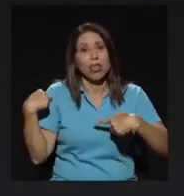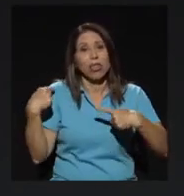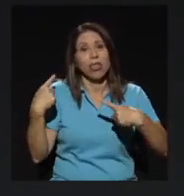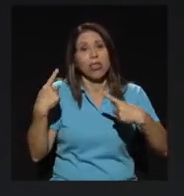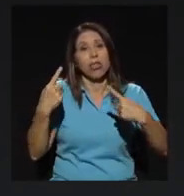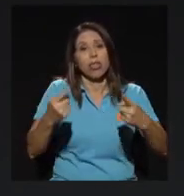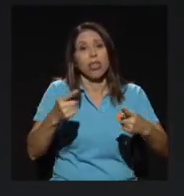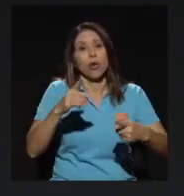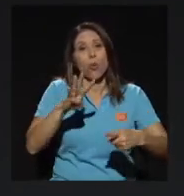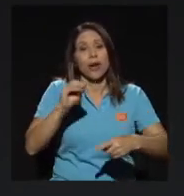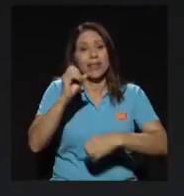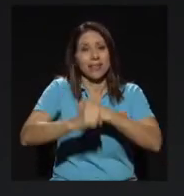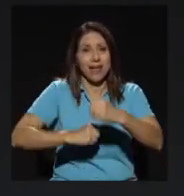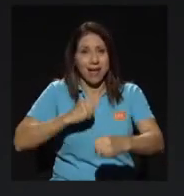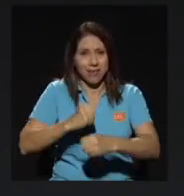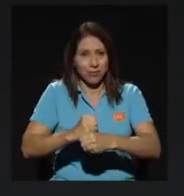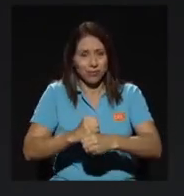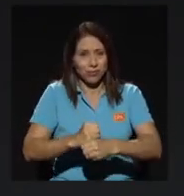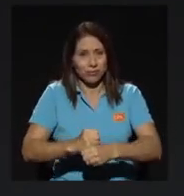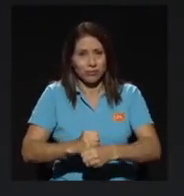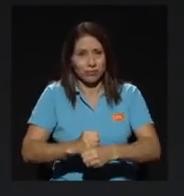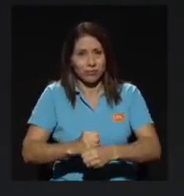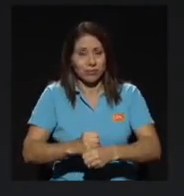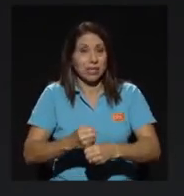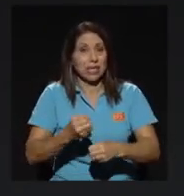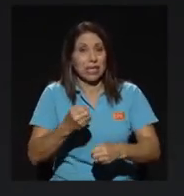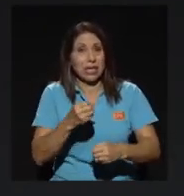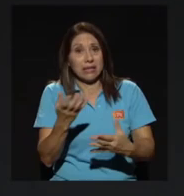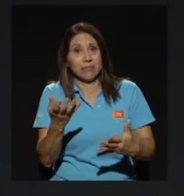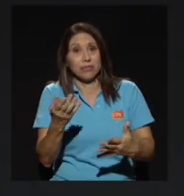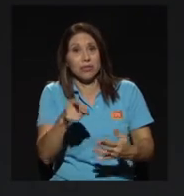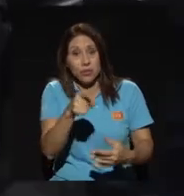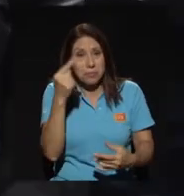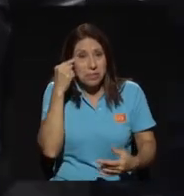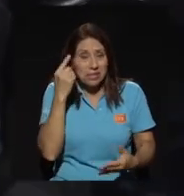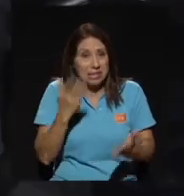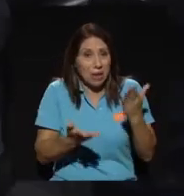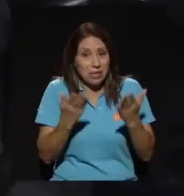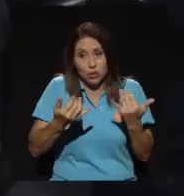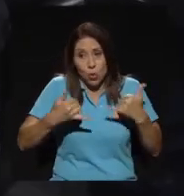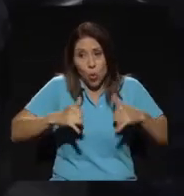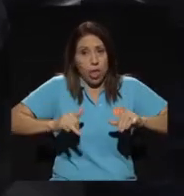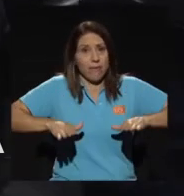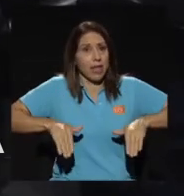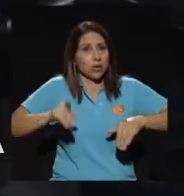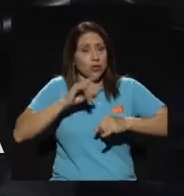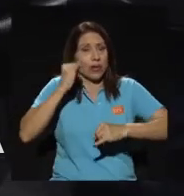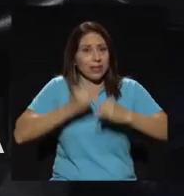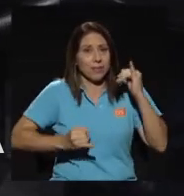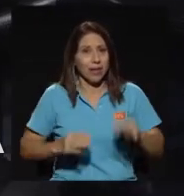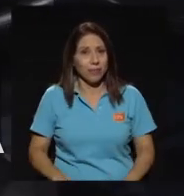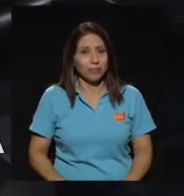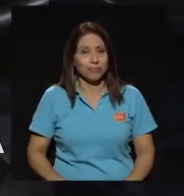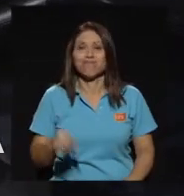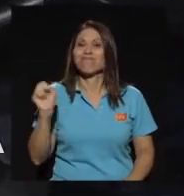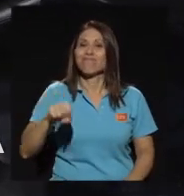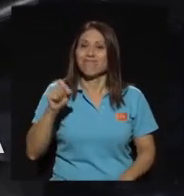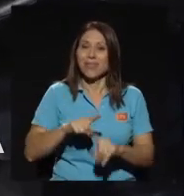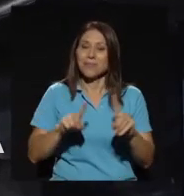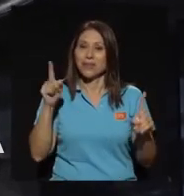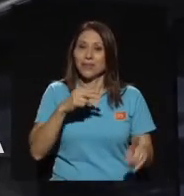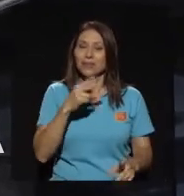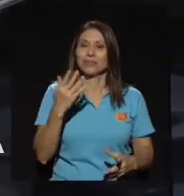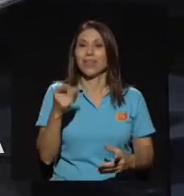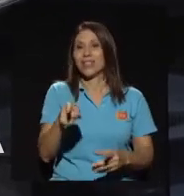golpe de timón seguramente entonces no hubiera terminado claro lo que pasa es que bueno ahí es el sistema el que funciona aunque